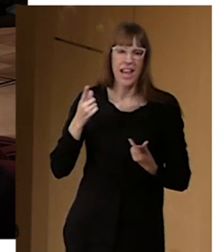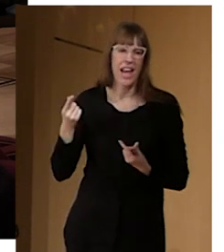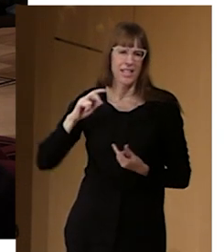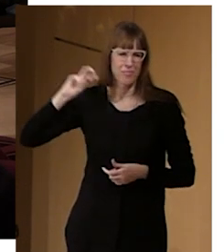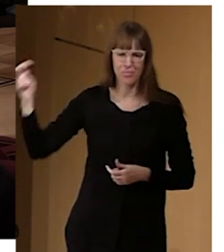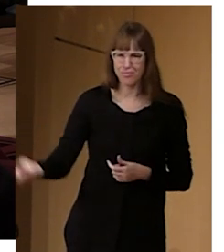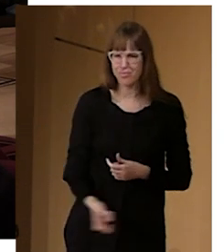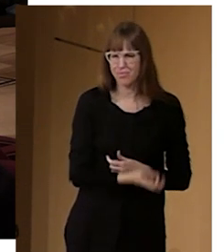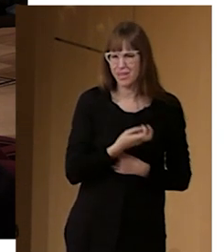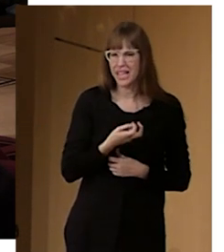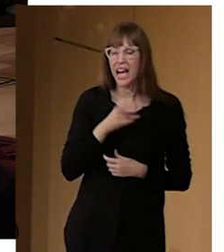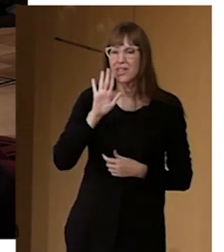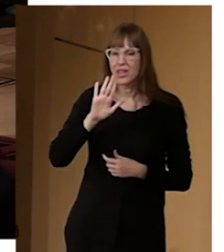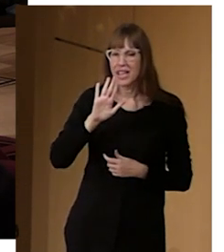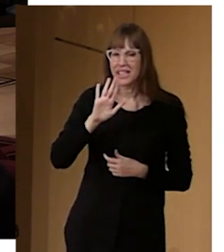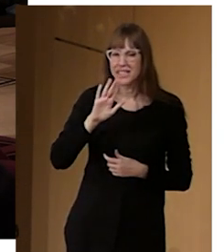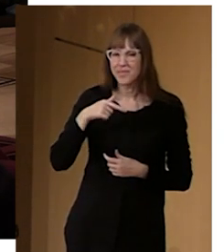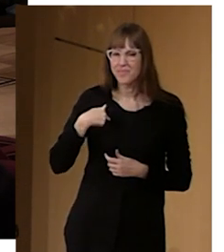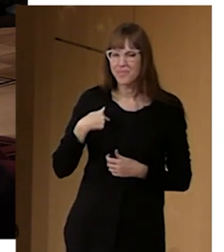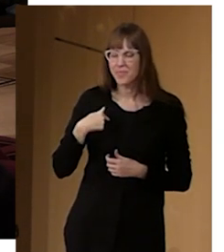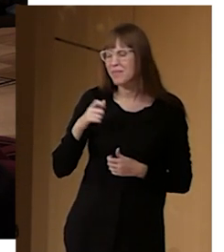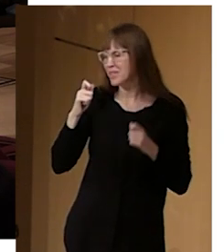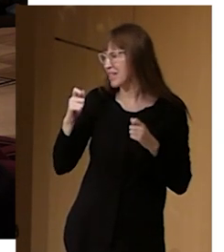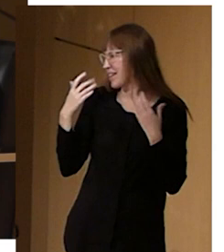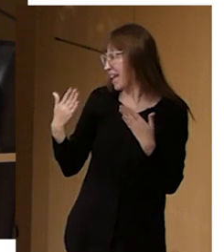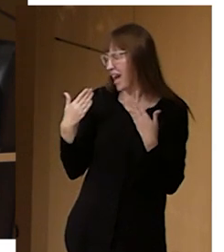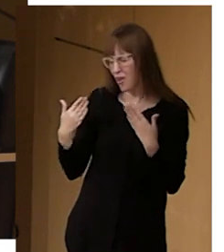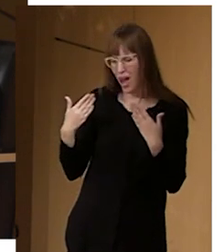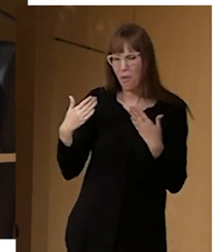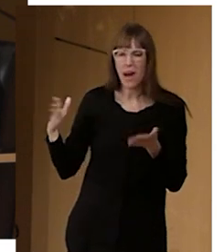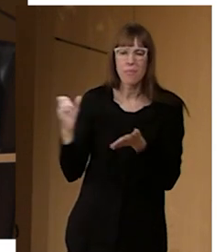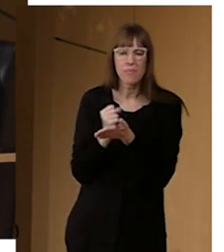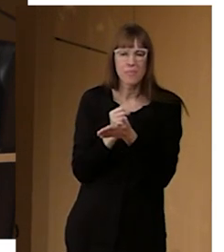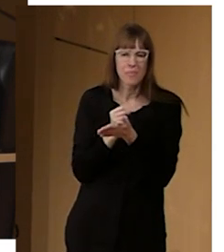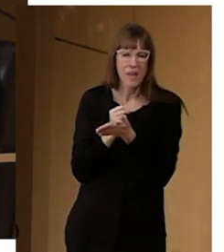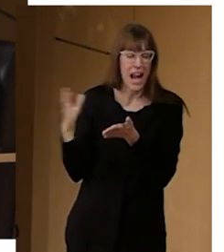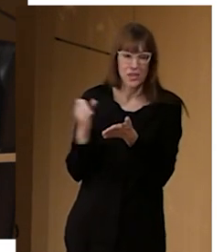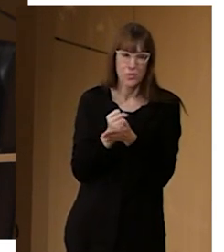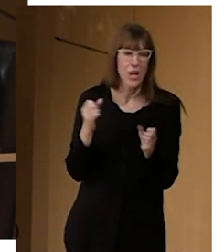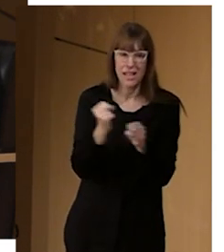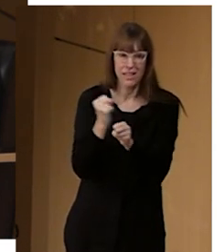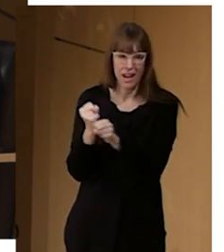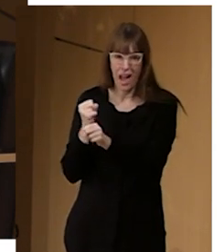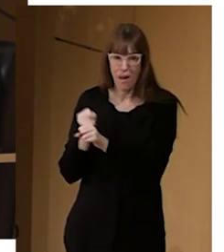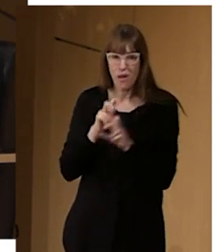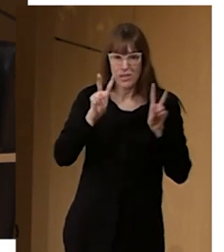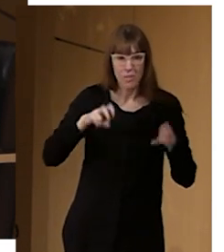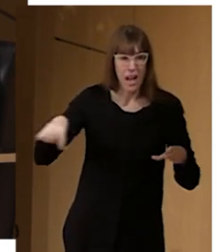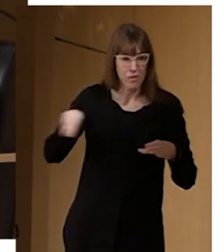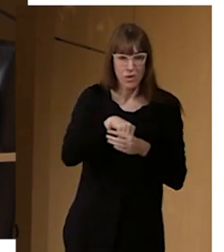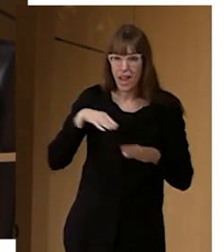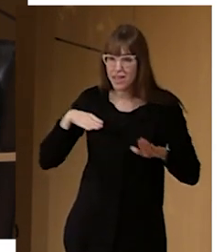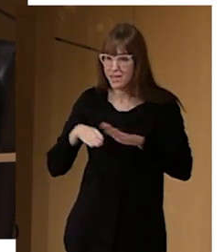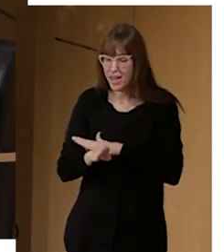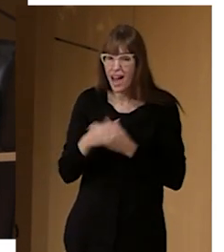me me sumo a a las felicitaciones y Enhorabuena por todo el trabajo que estáis haciendo en en en inclusión y en accesibilidad Y